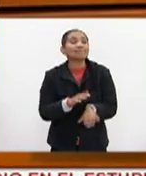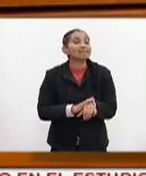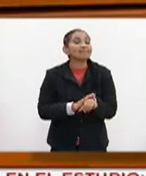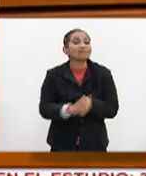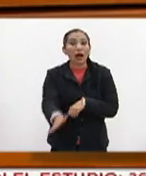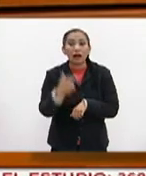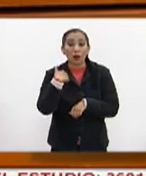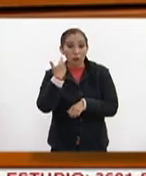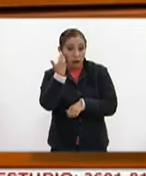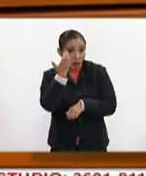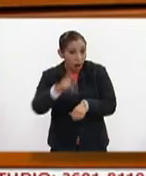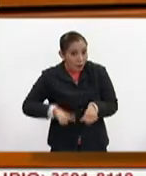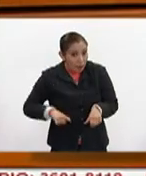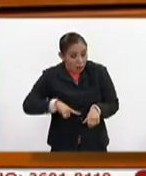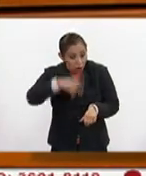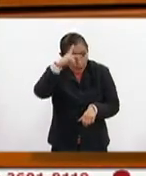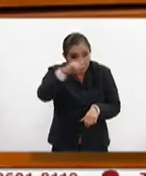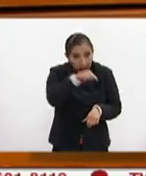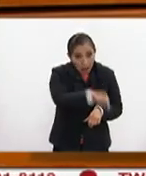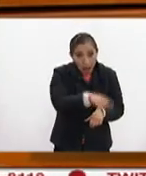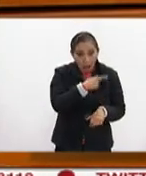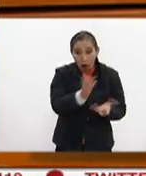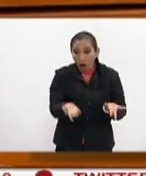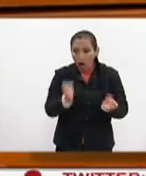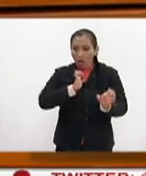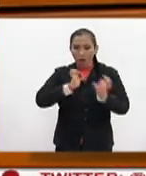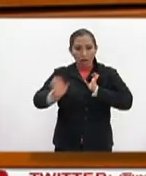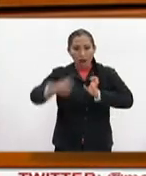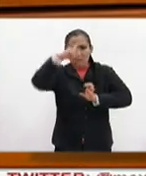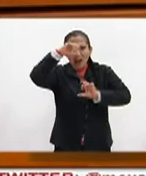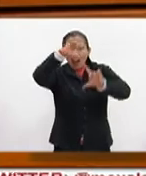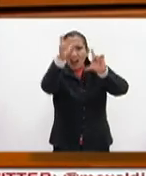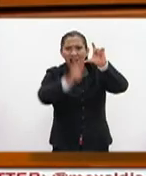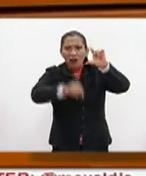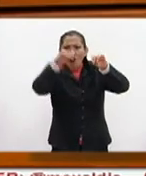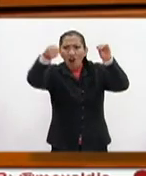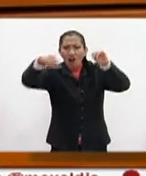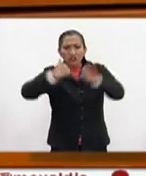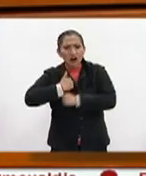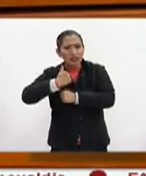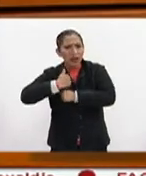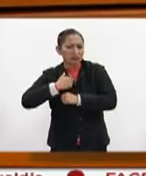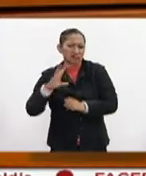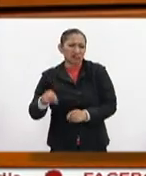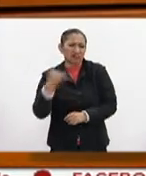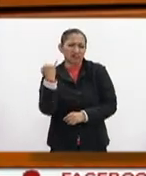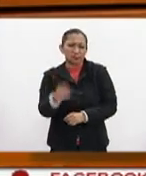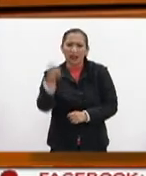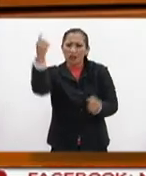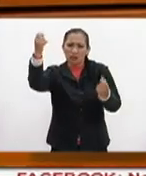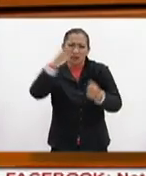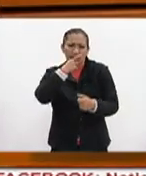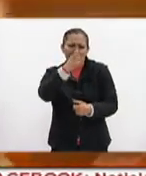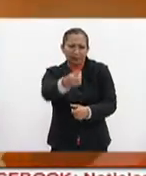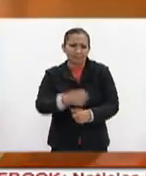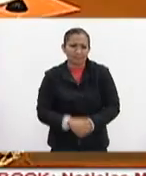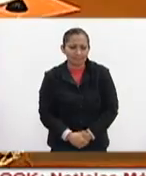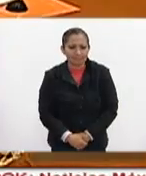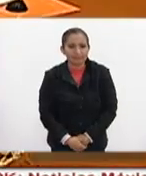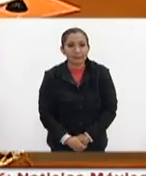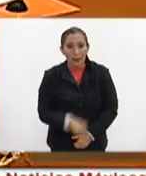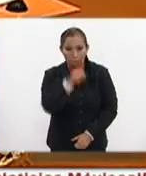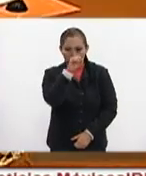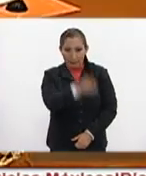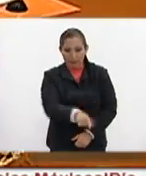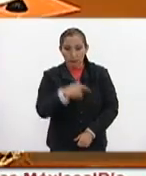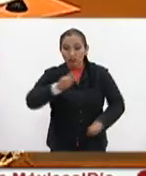es intención del Gobierno de la República militarizar al país como algunos aseguran.